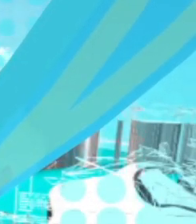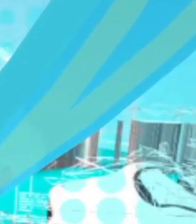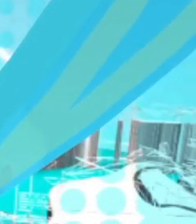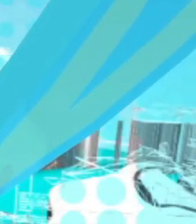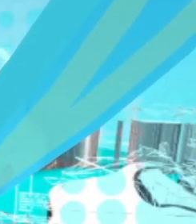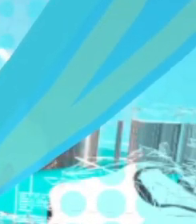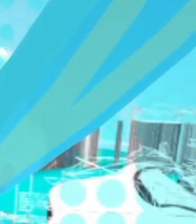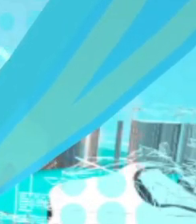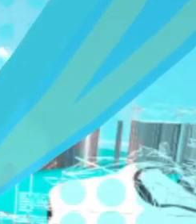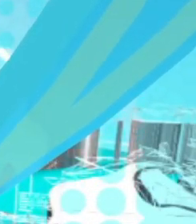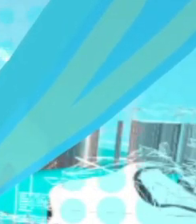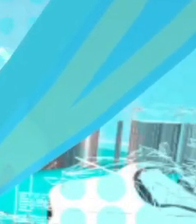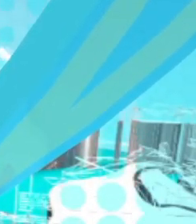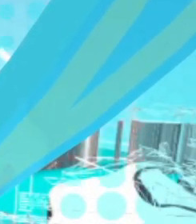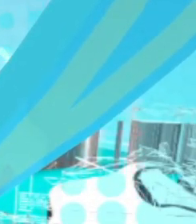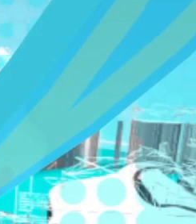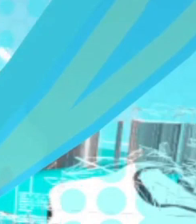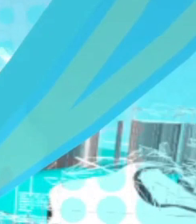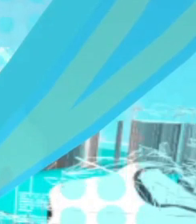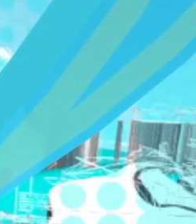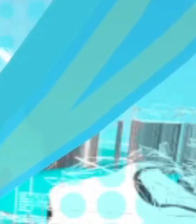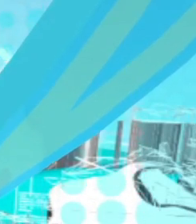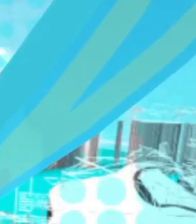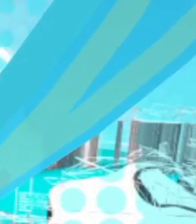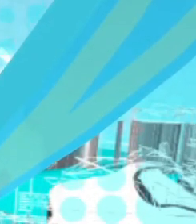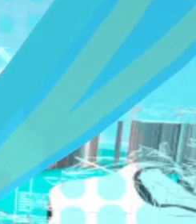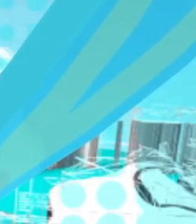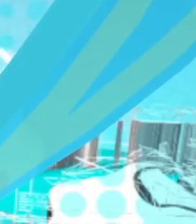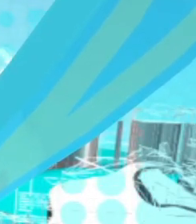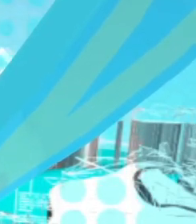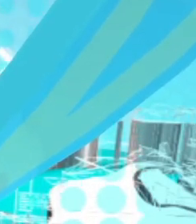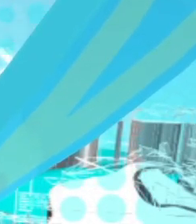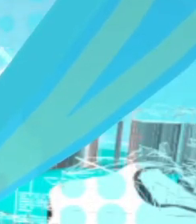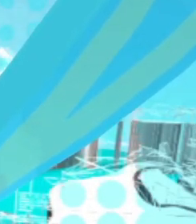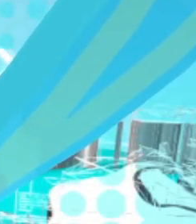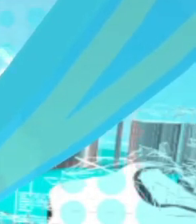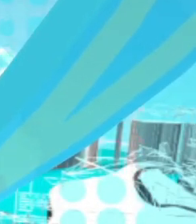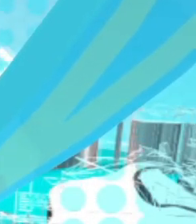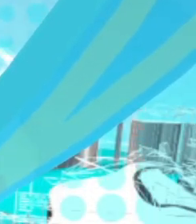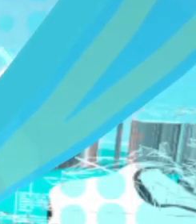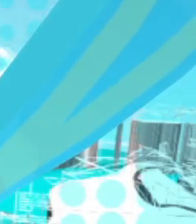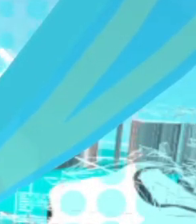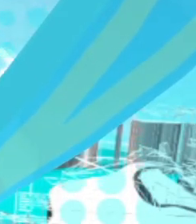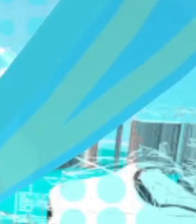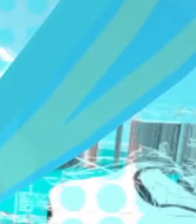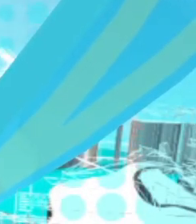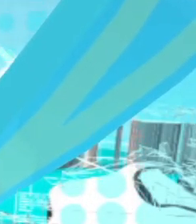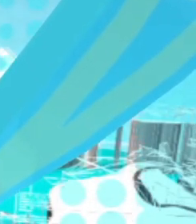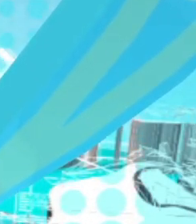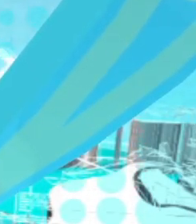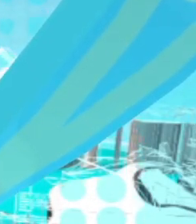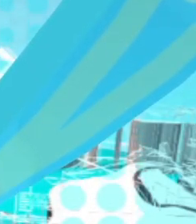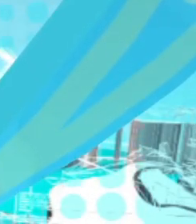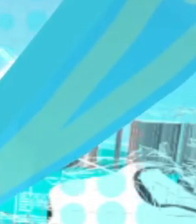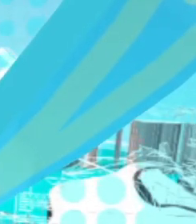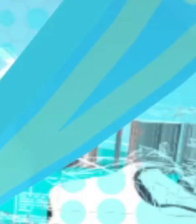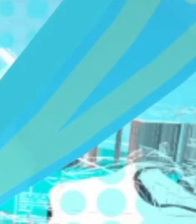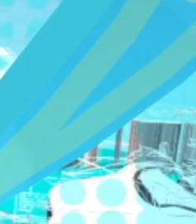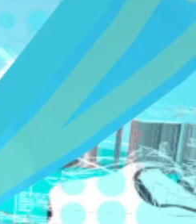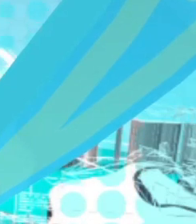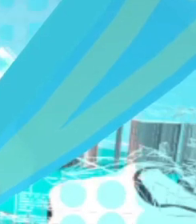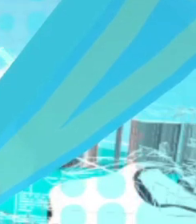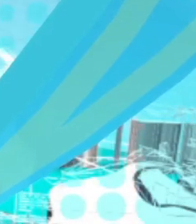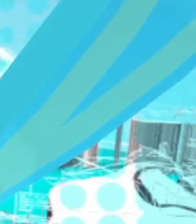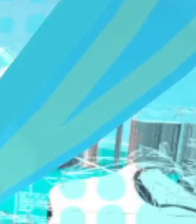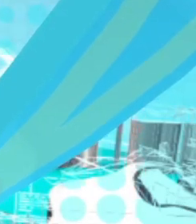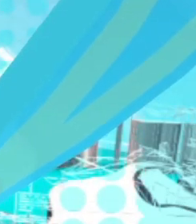dólar cerró en 616 colones con 39 centavos. A la hora de las ventas, el